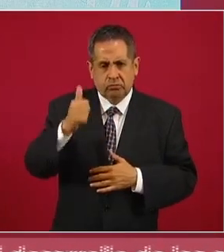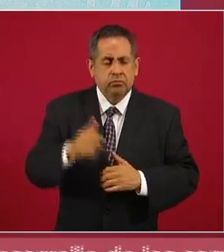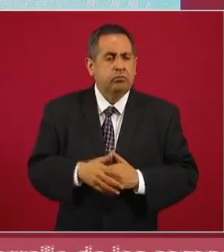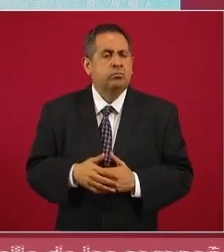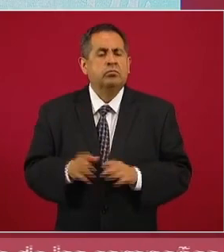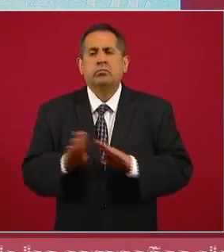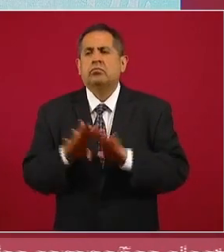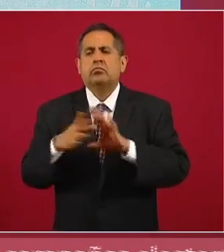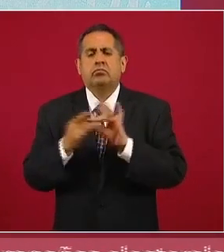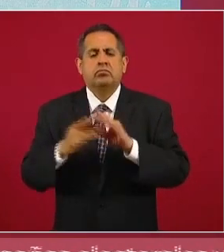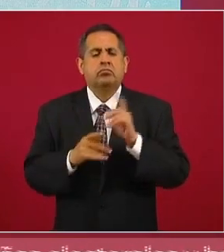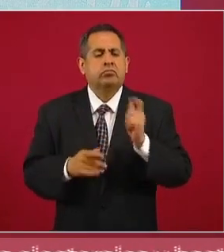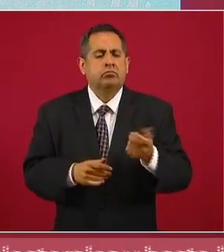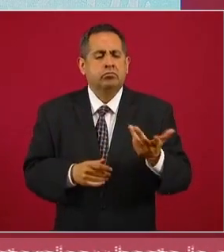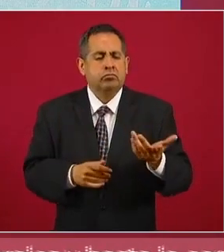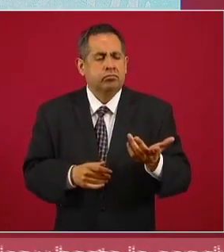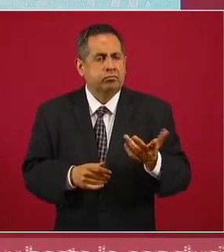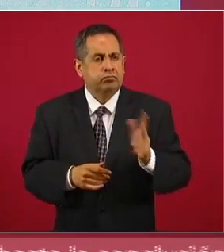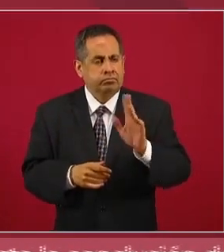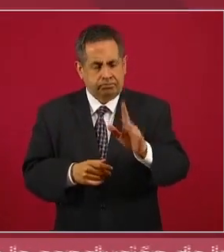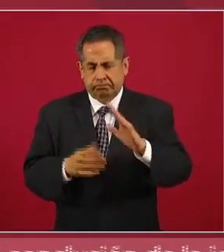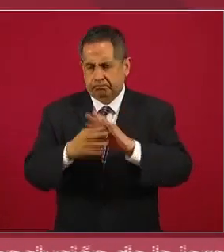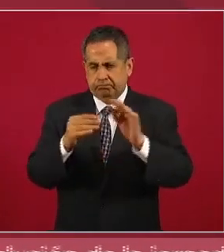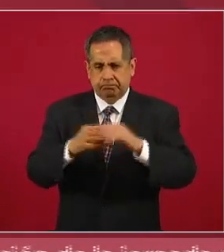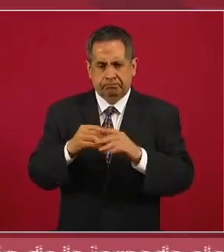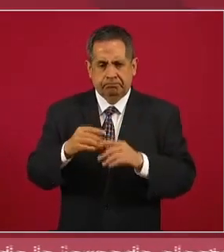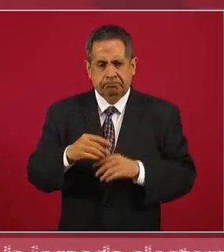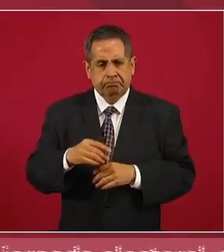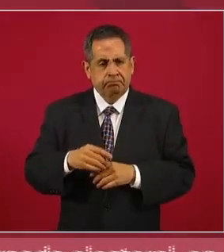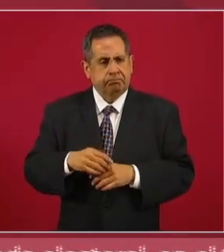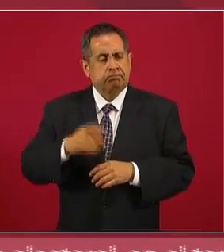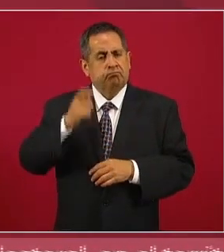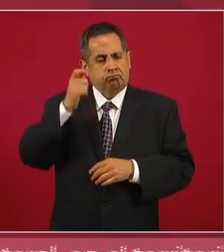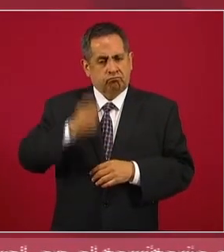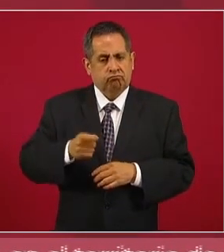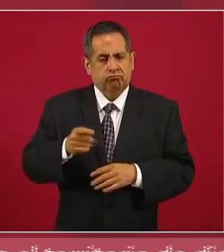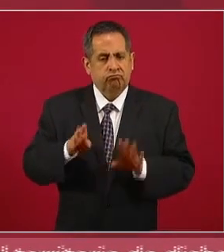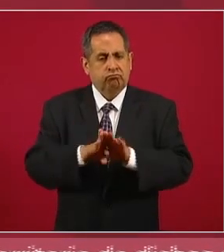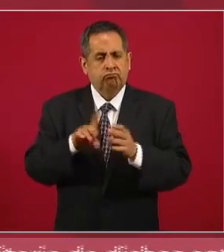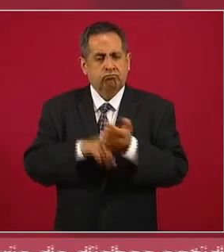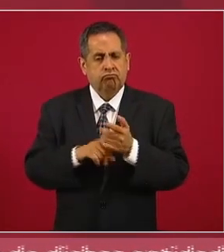Va a haber la ceremonia,